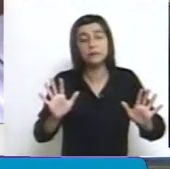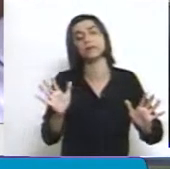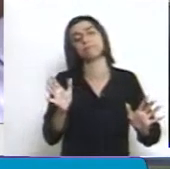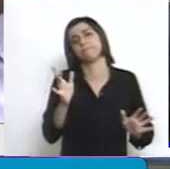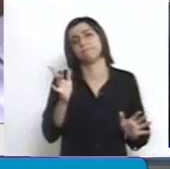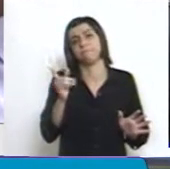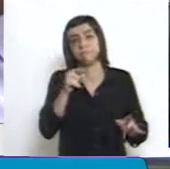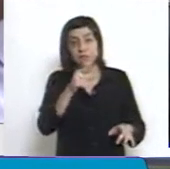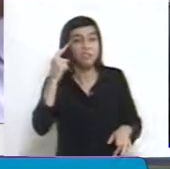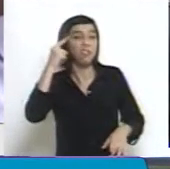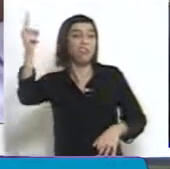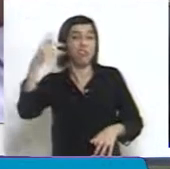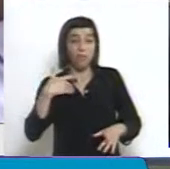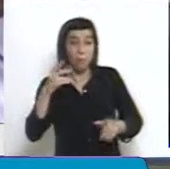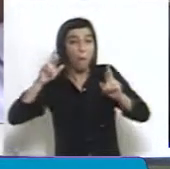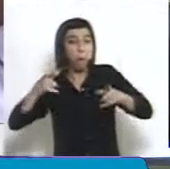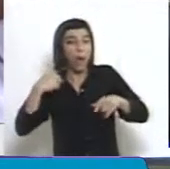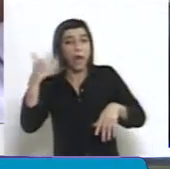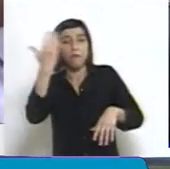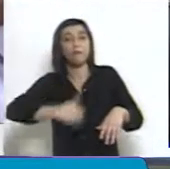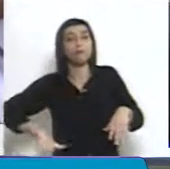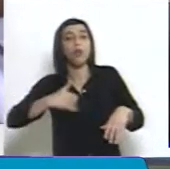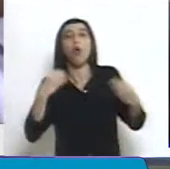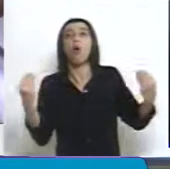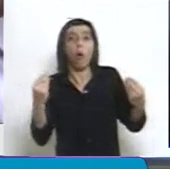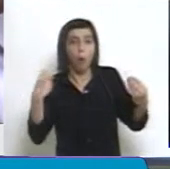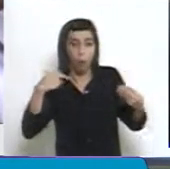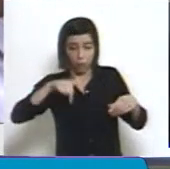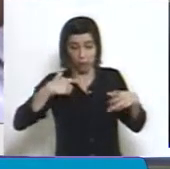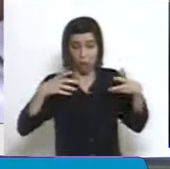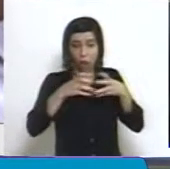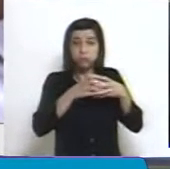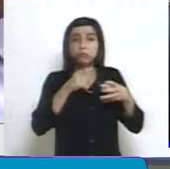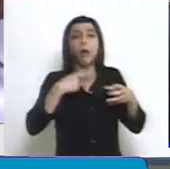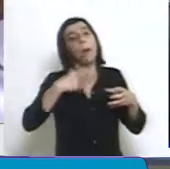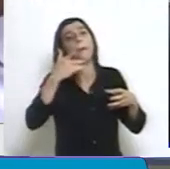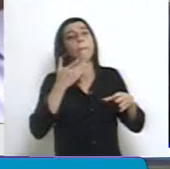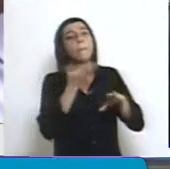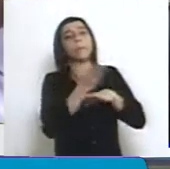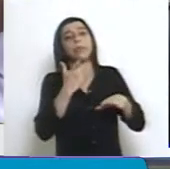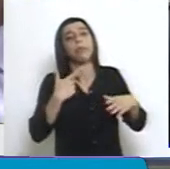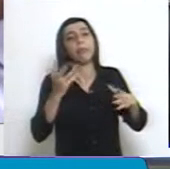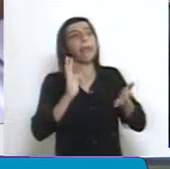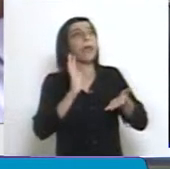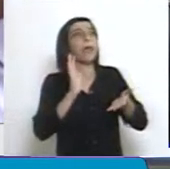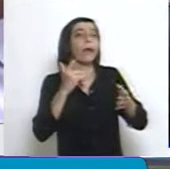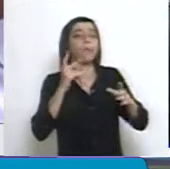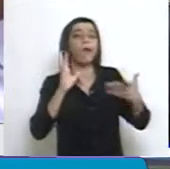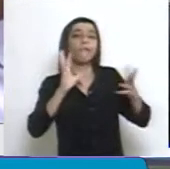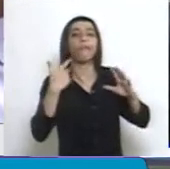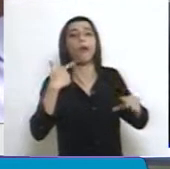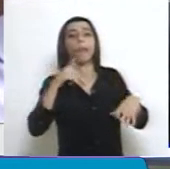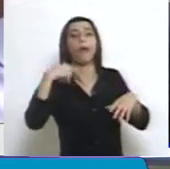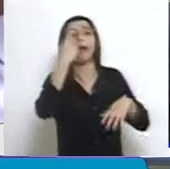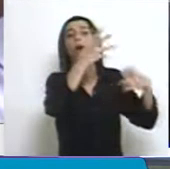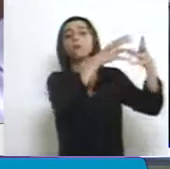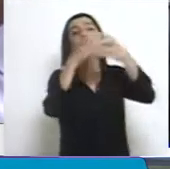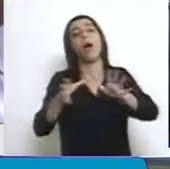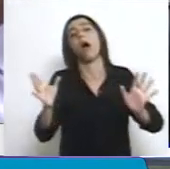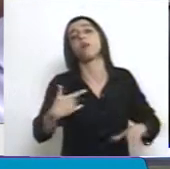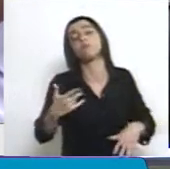próximo gobierno tenga que venir a este Congreso a pedir la modificación del presupuesto. Nos parece un error. A lo